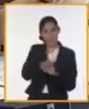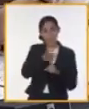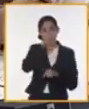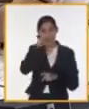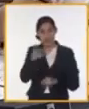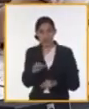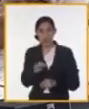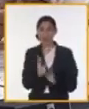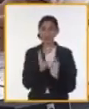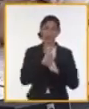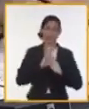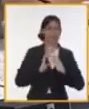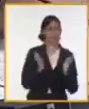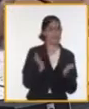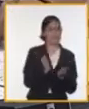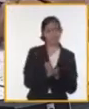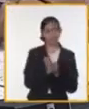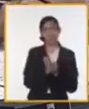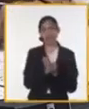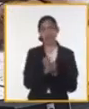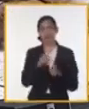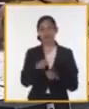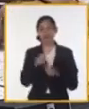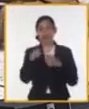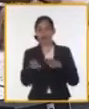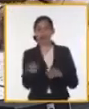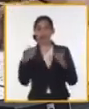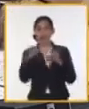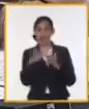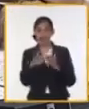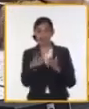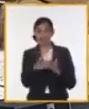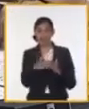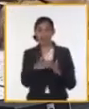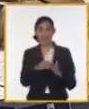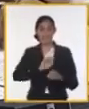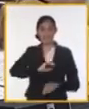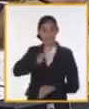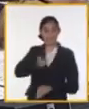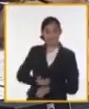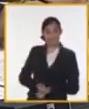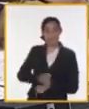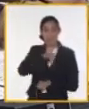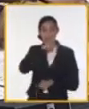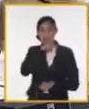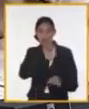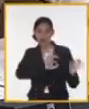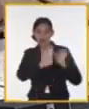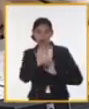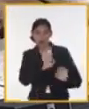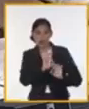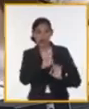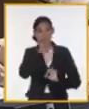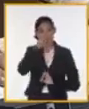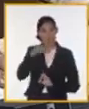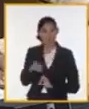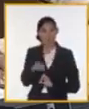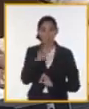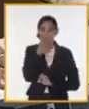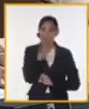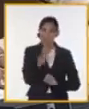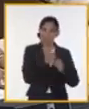las familias donde queda al frente de esos menores personas que quizás no tienen toda la preparación para poder lograr